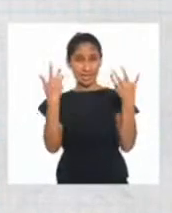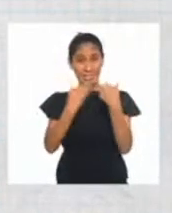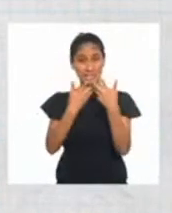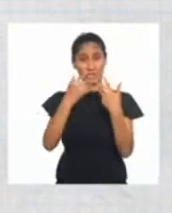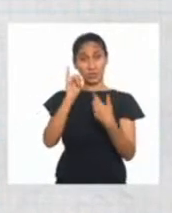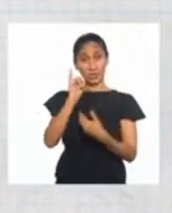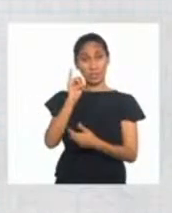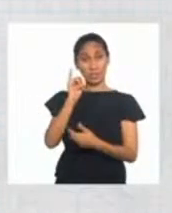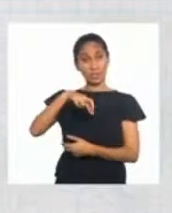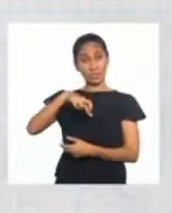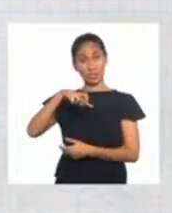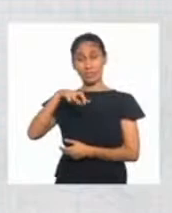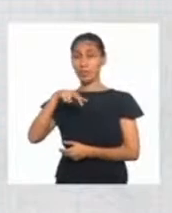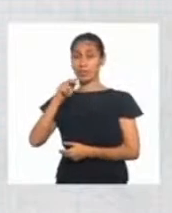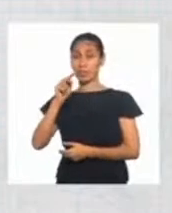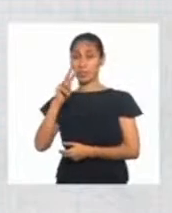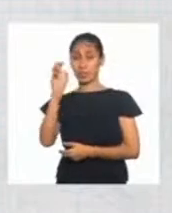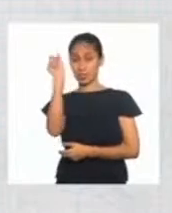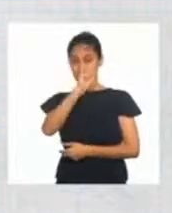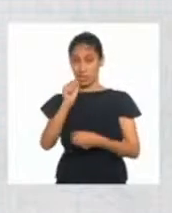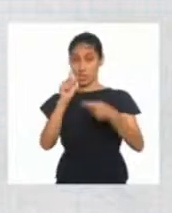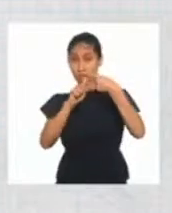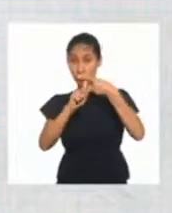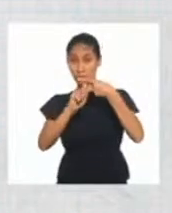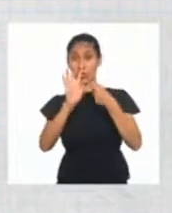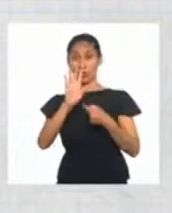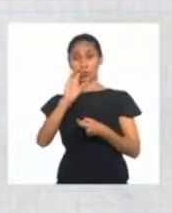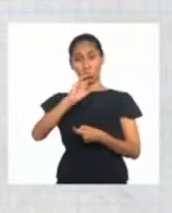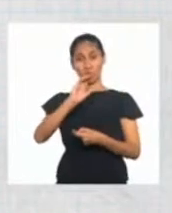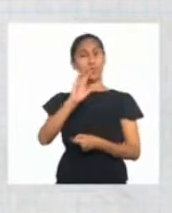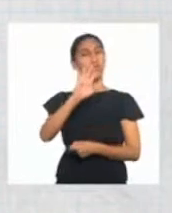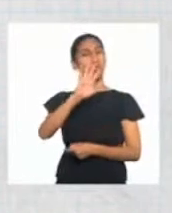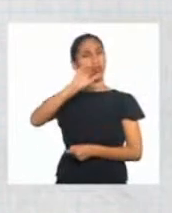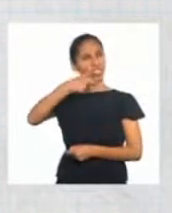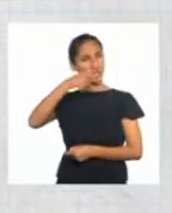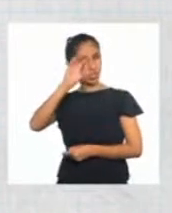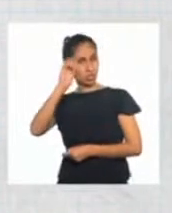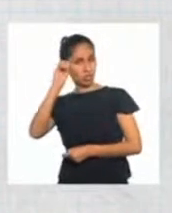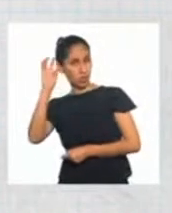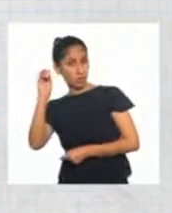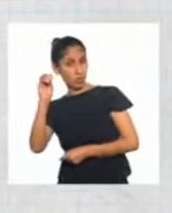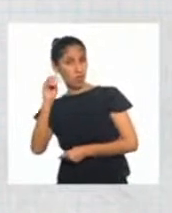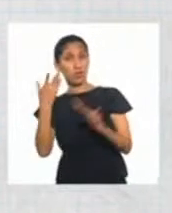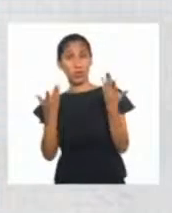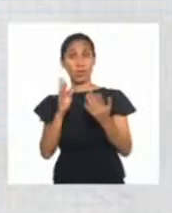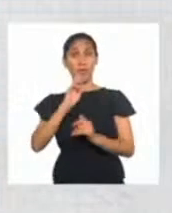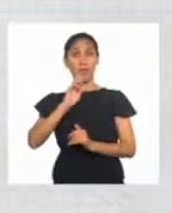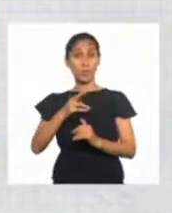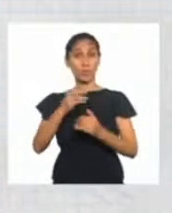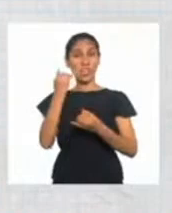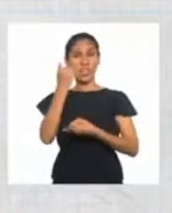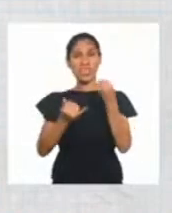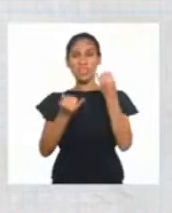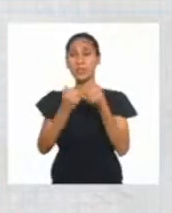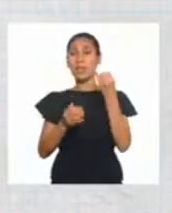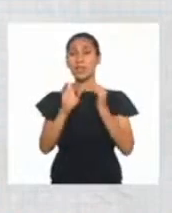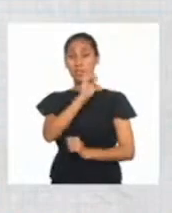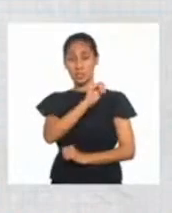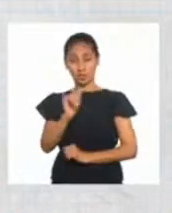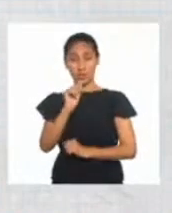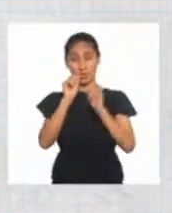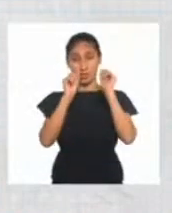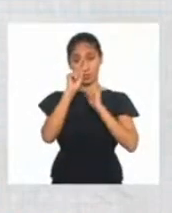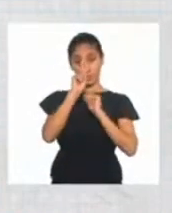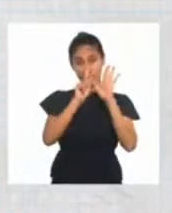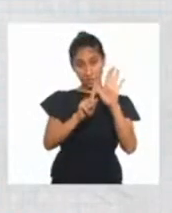el interés, hay que sumarle el capital de 5.000 soles. El resultado final es